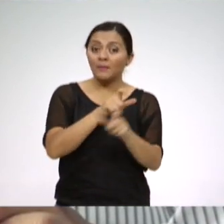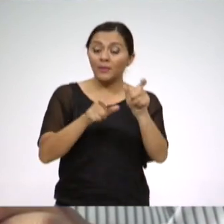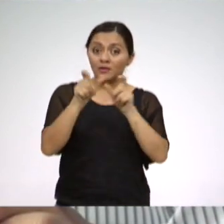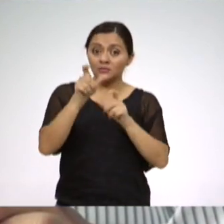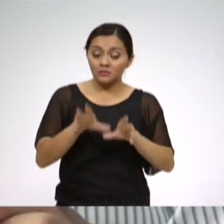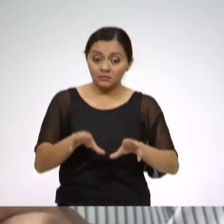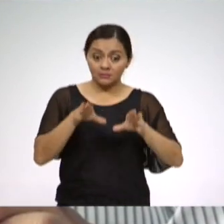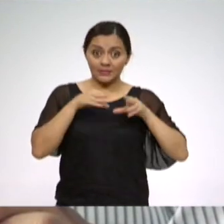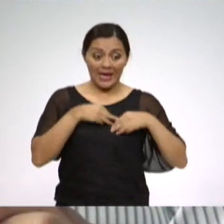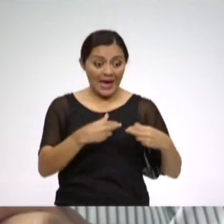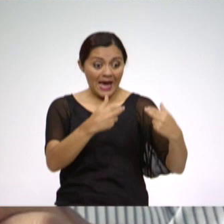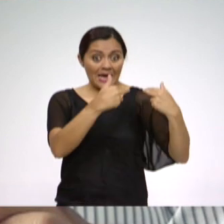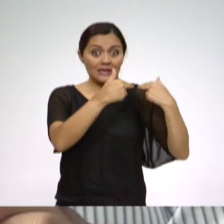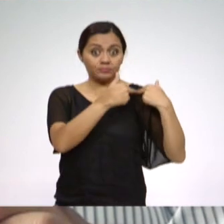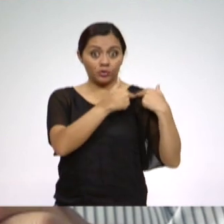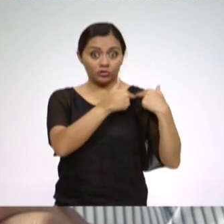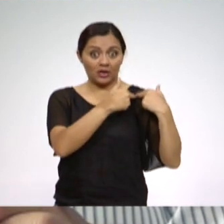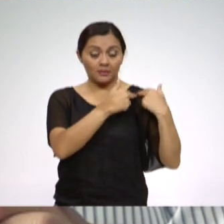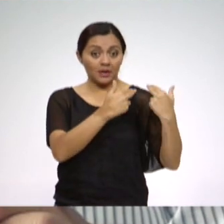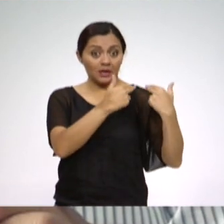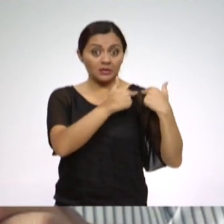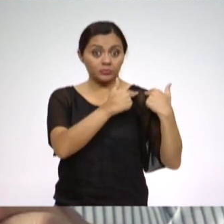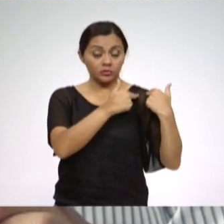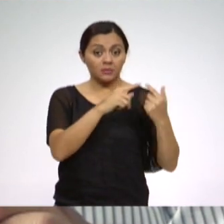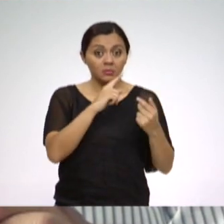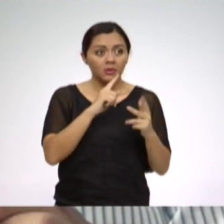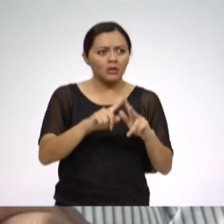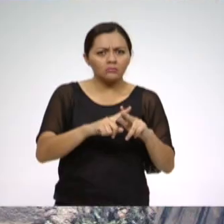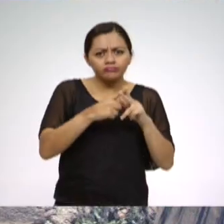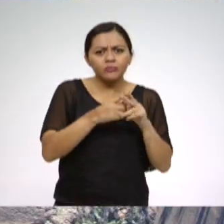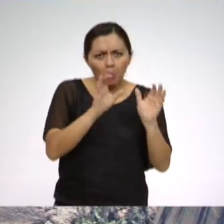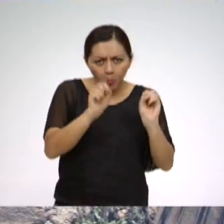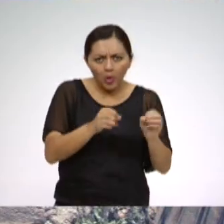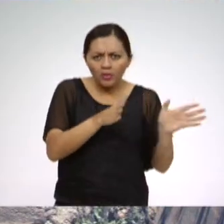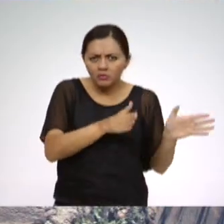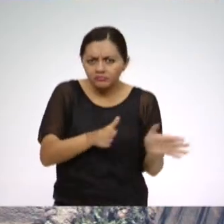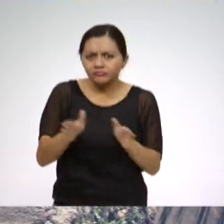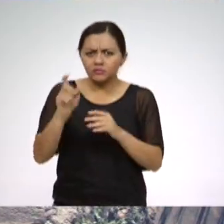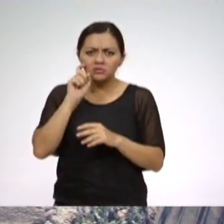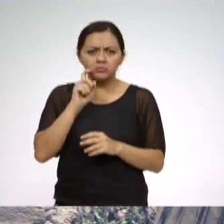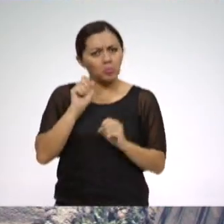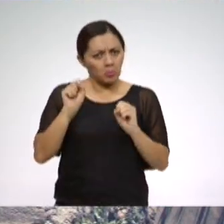pues no veo por qué un muchacho o una muchacha no puede iniciar actividad sexual.